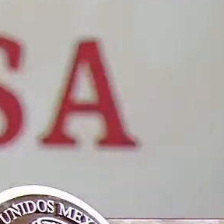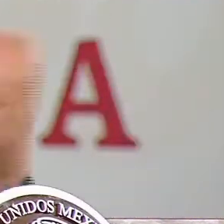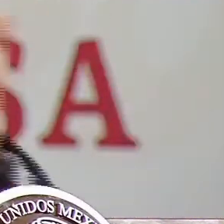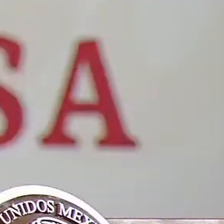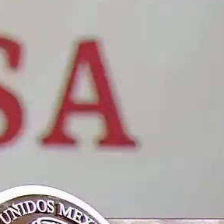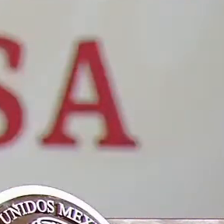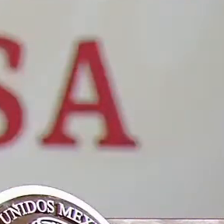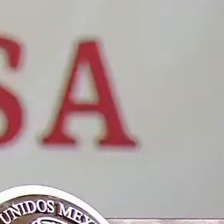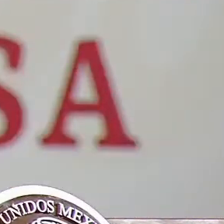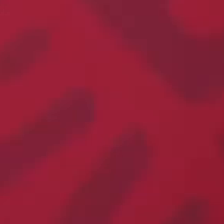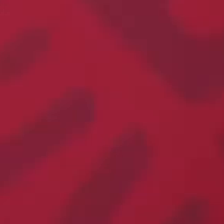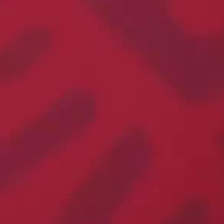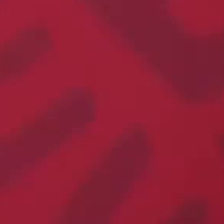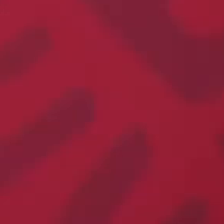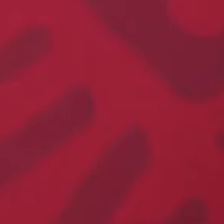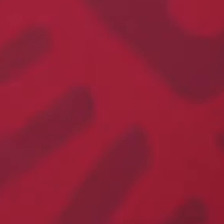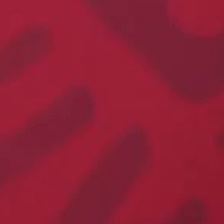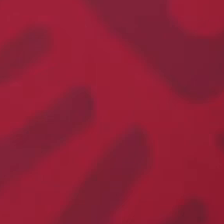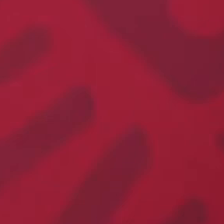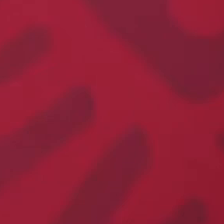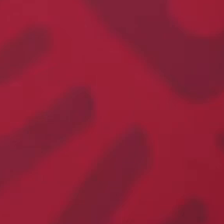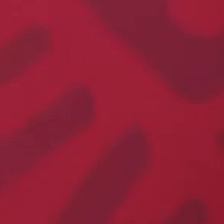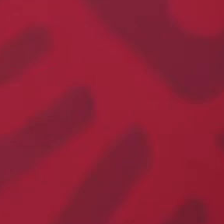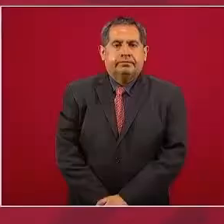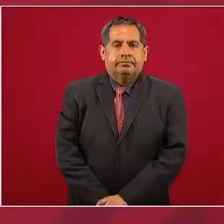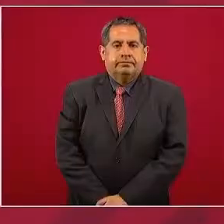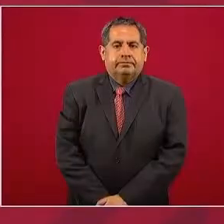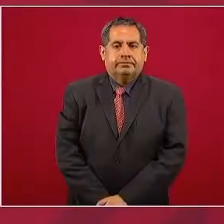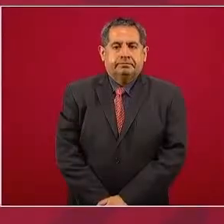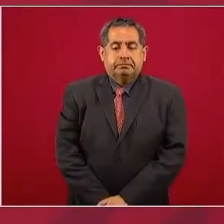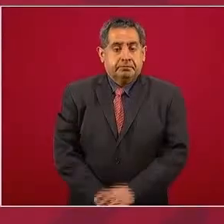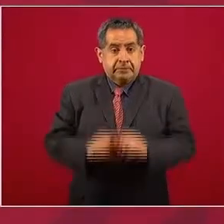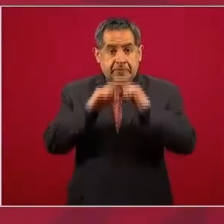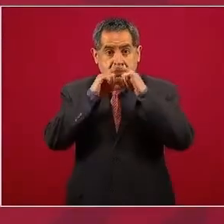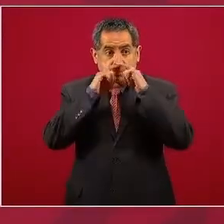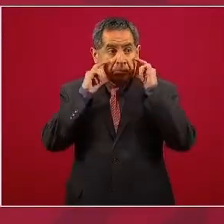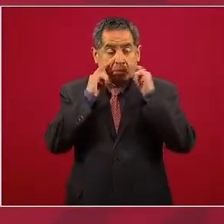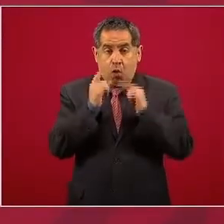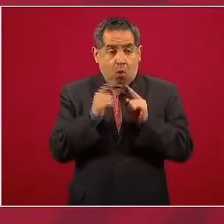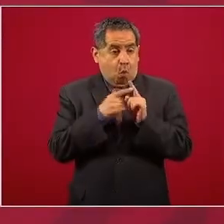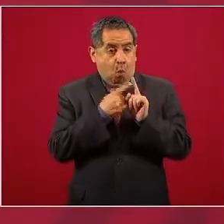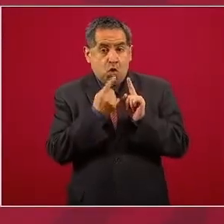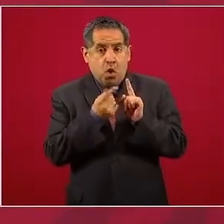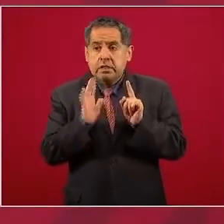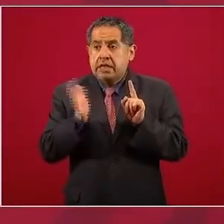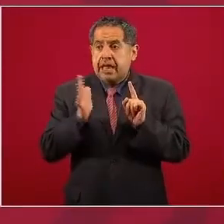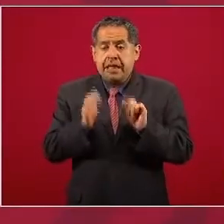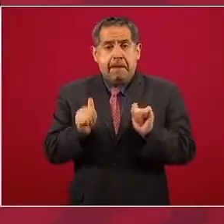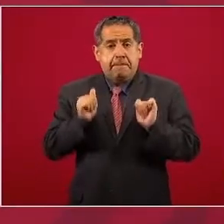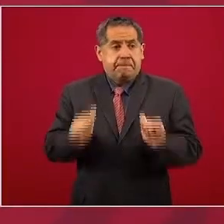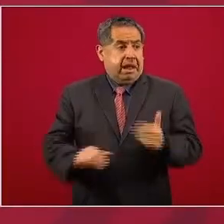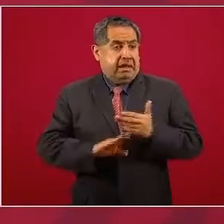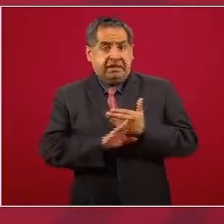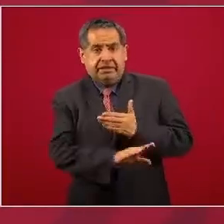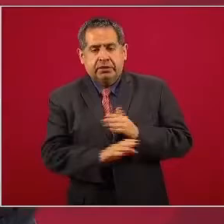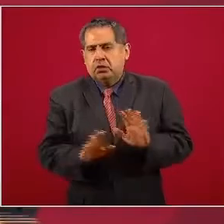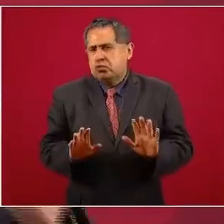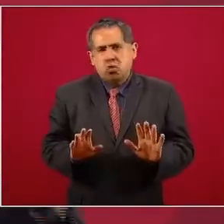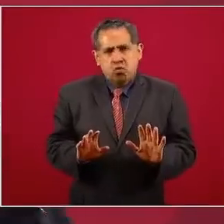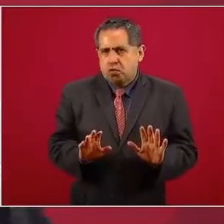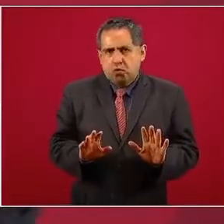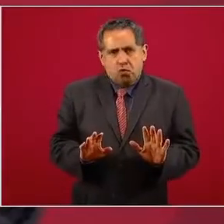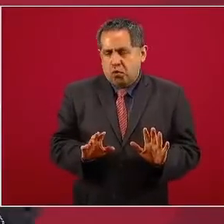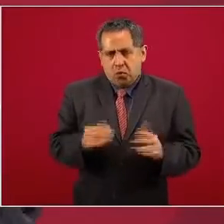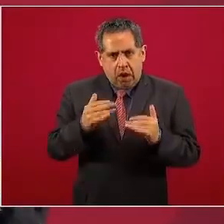tener cubrebocas estamos protegidas o protegidos, defendidos de tener la infección. Pero si lo usamos de manera